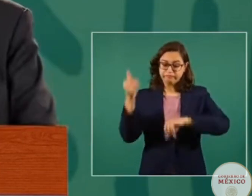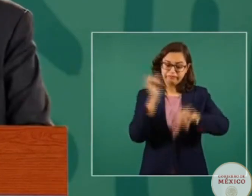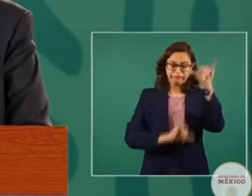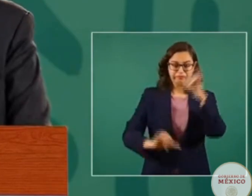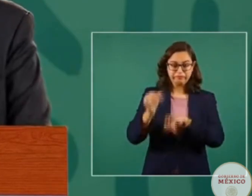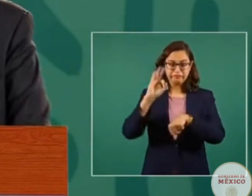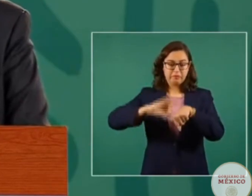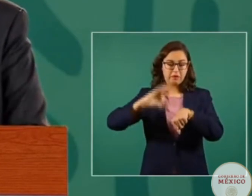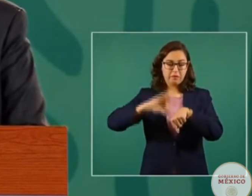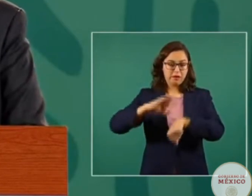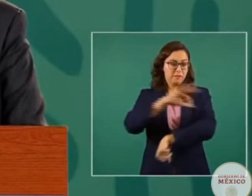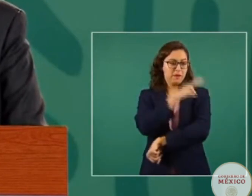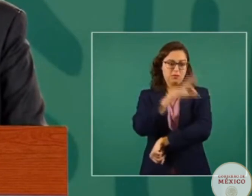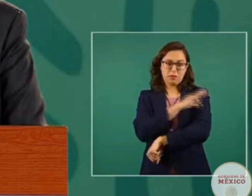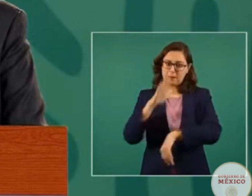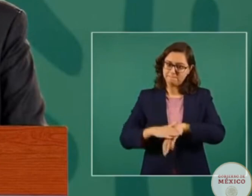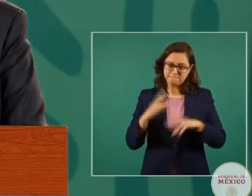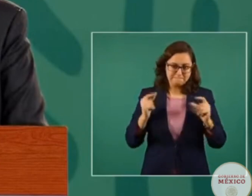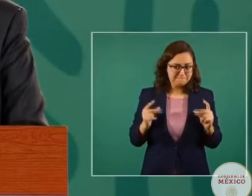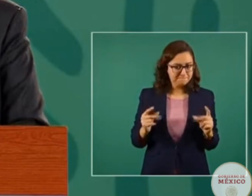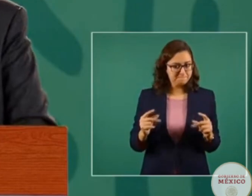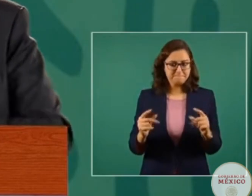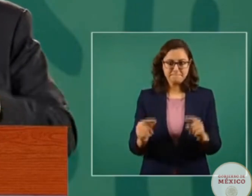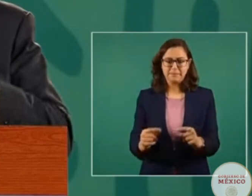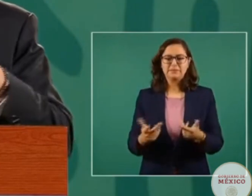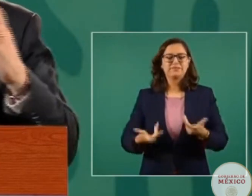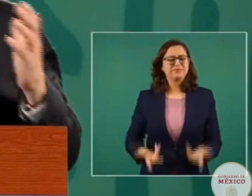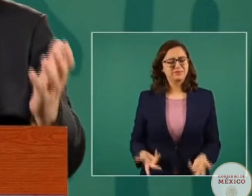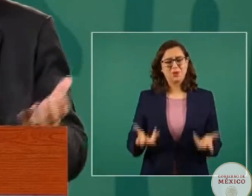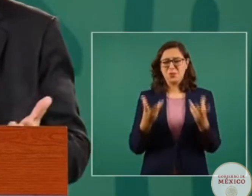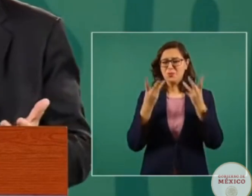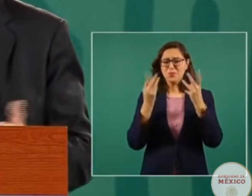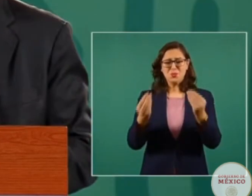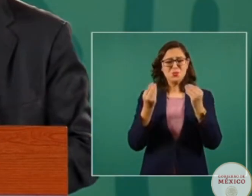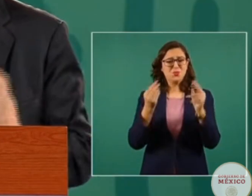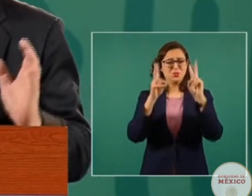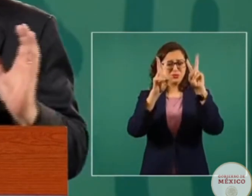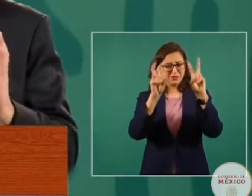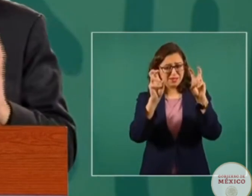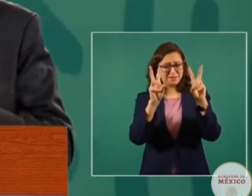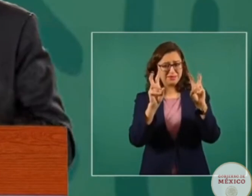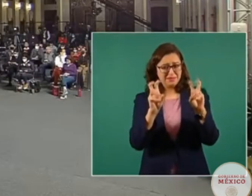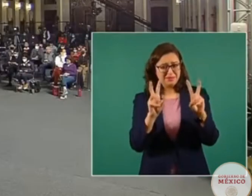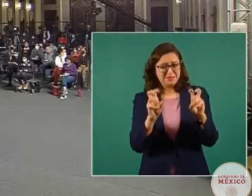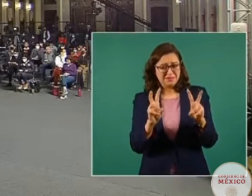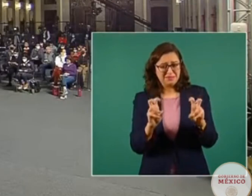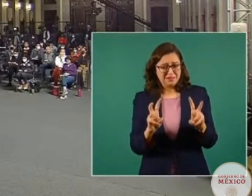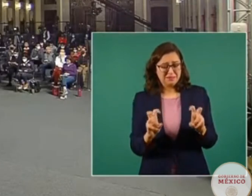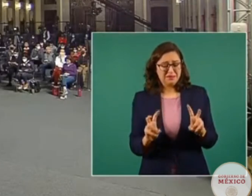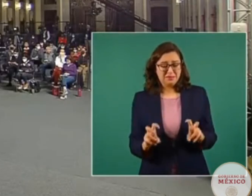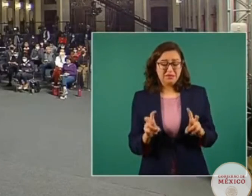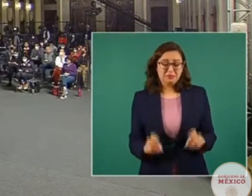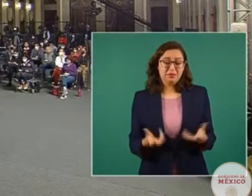producción en nuestro país. Entonces, todos estos temas que te acabo de referir de manera un poco